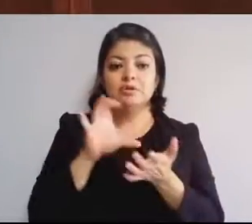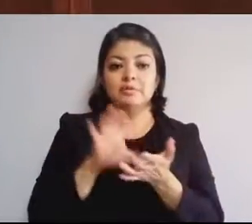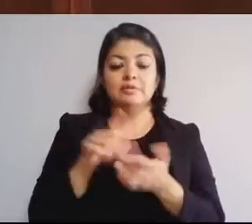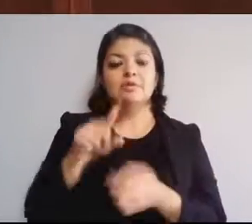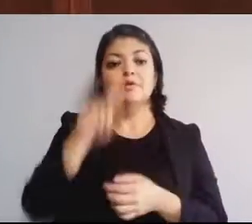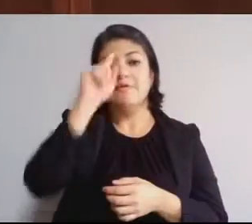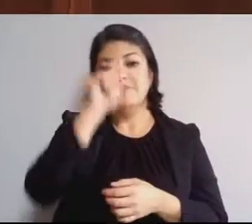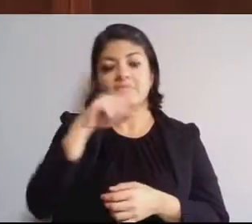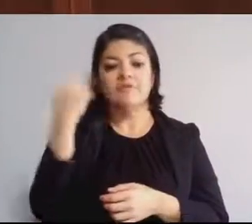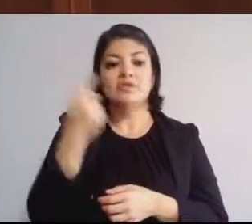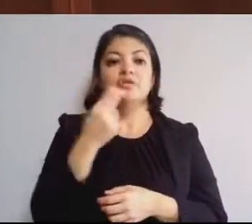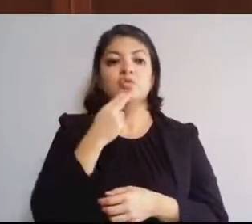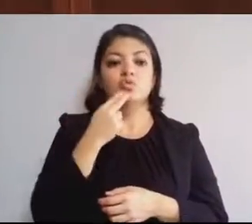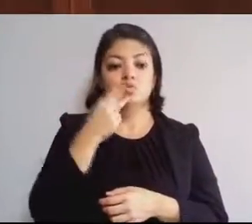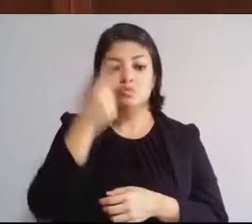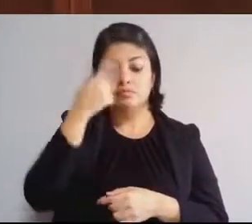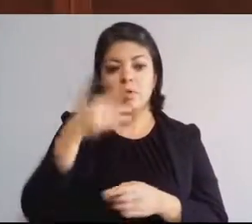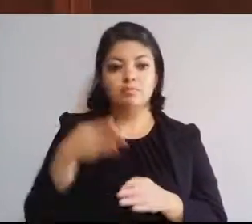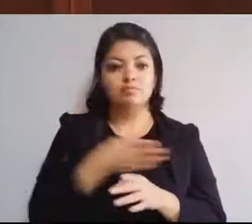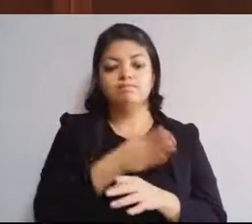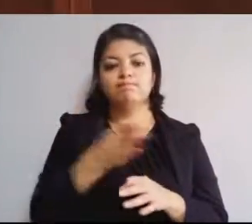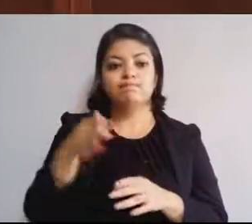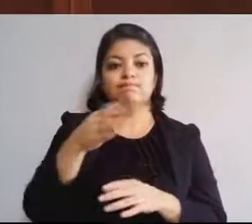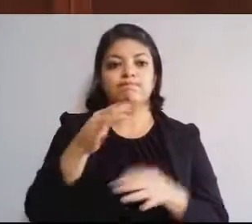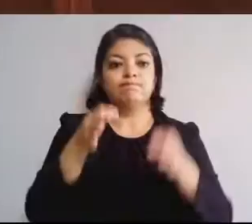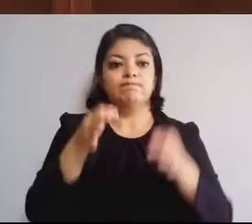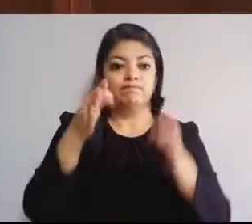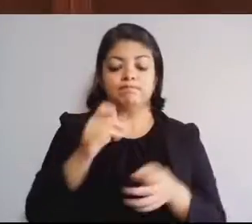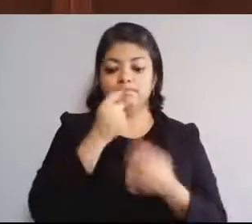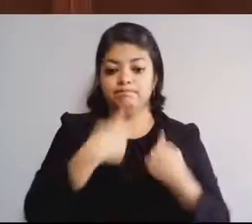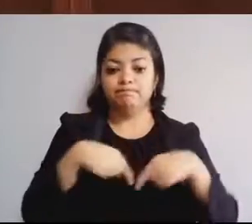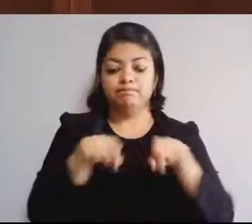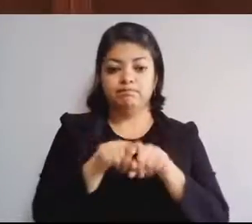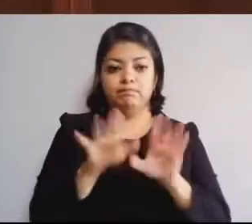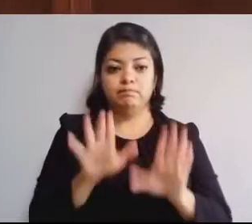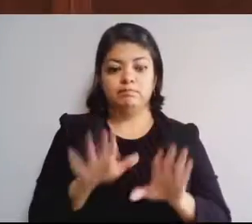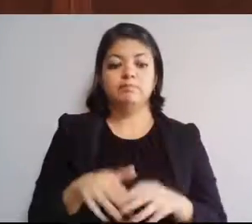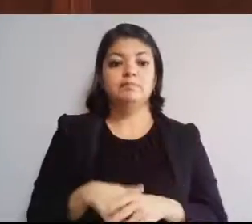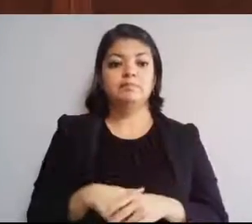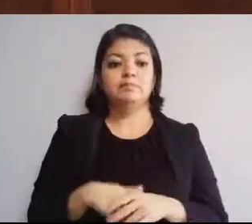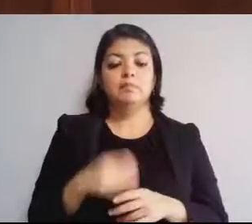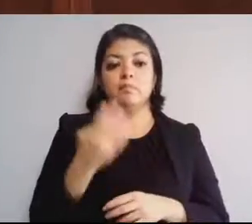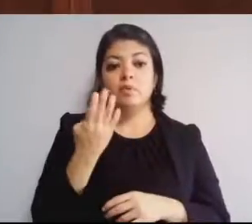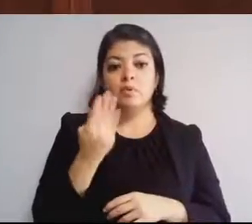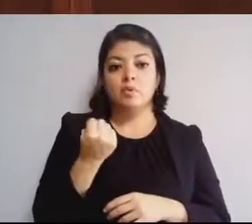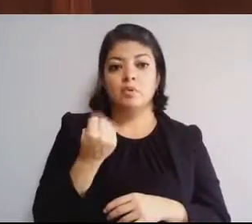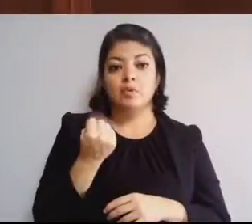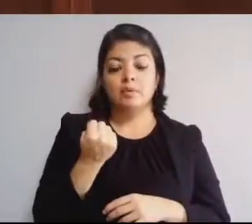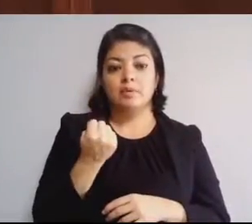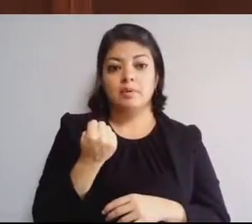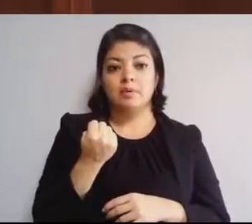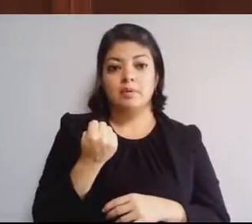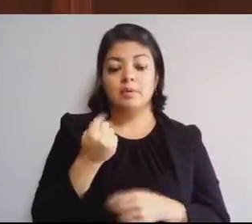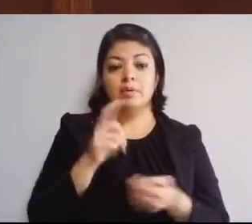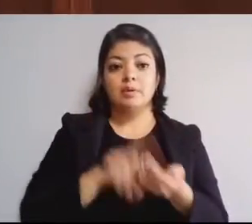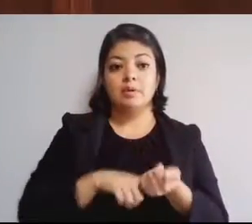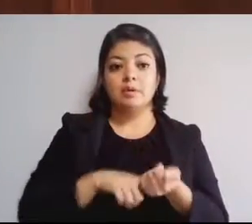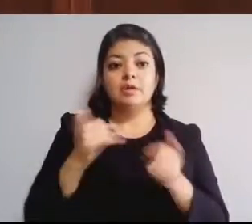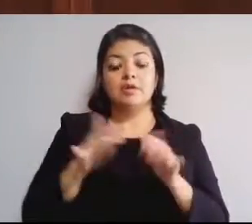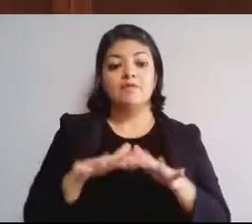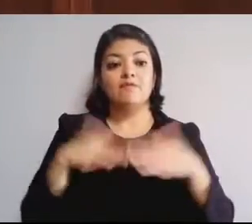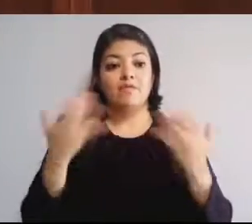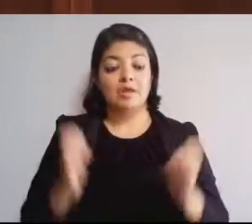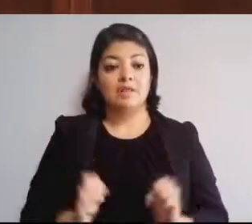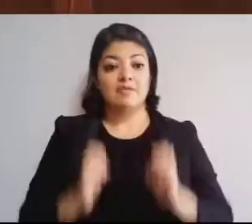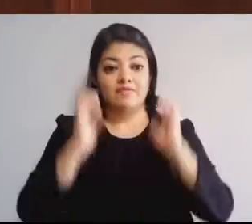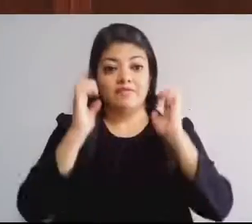faciliten su uso y desplazamiento de conformidad a lo siguiente. Noveno, Dentro y fuera de los edificios públicos